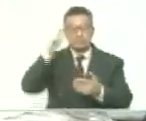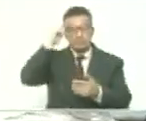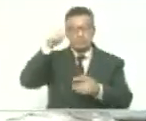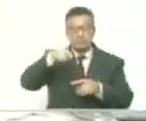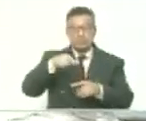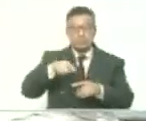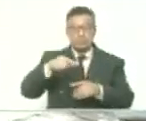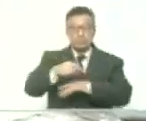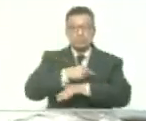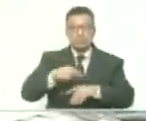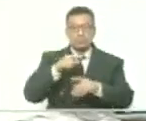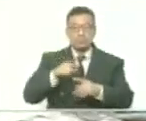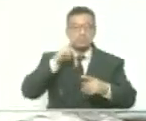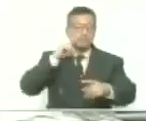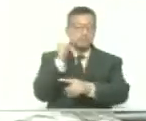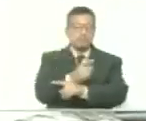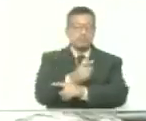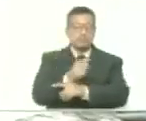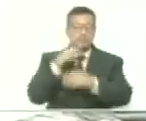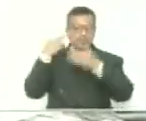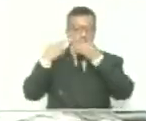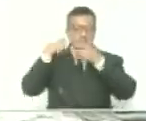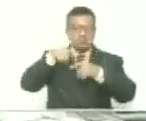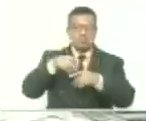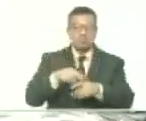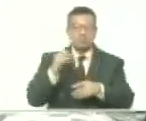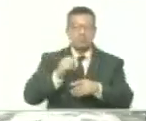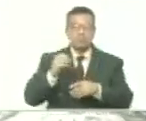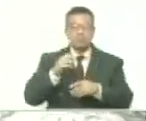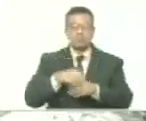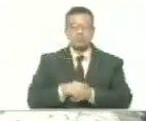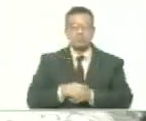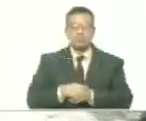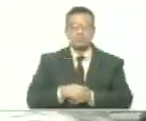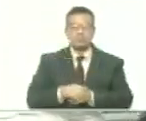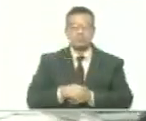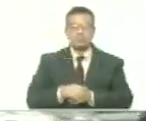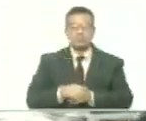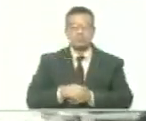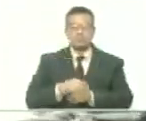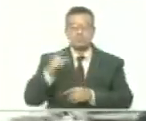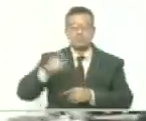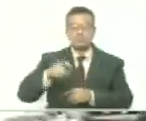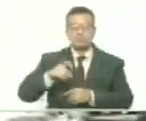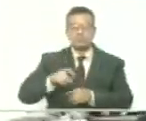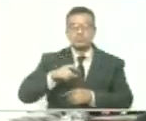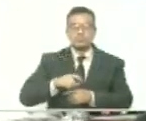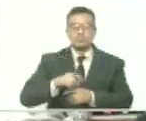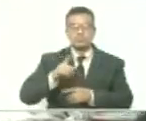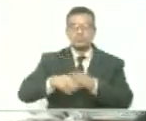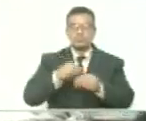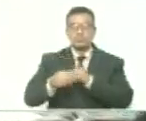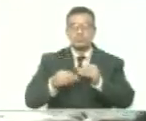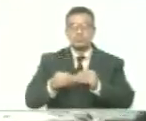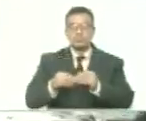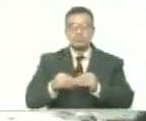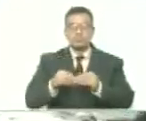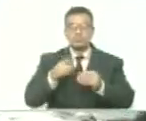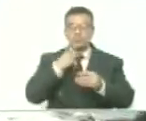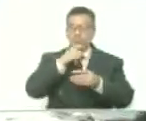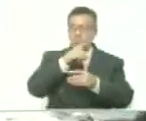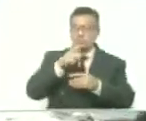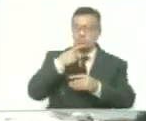Estado, acusándolos de conspiradores, o desde la necesidad de generar un consenso